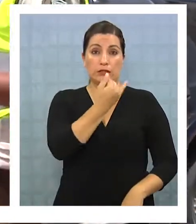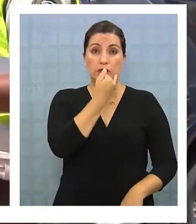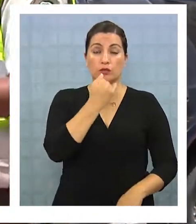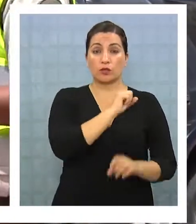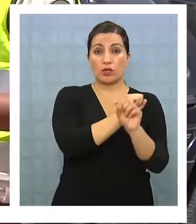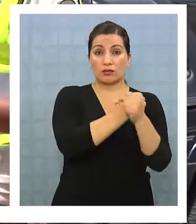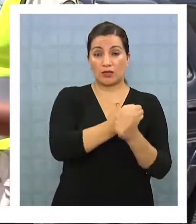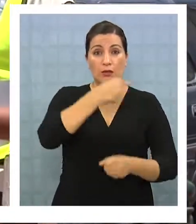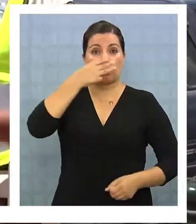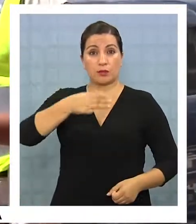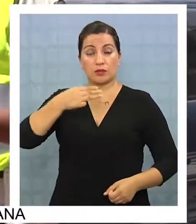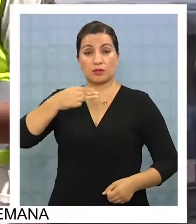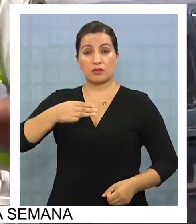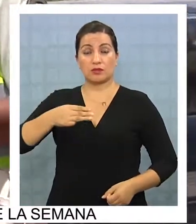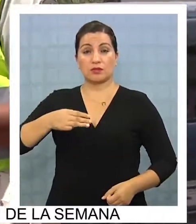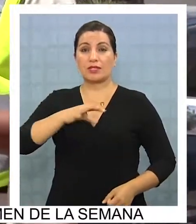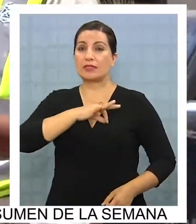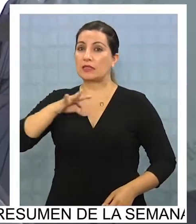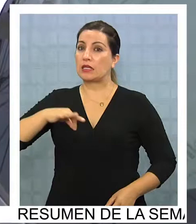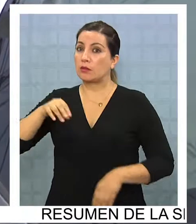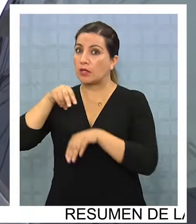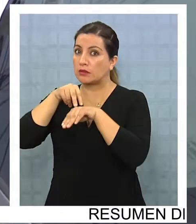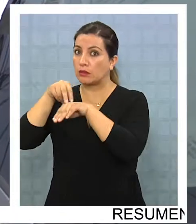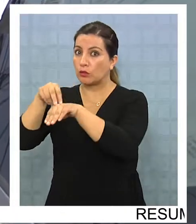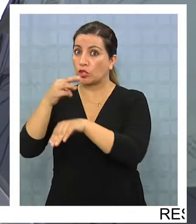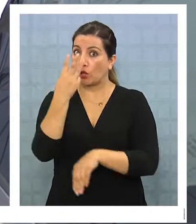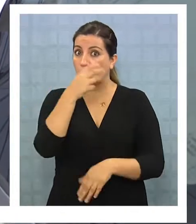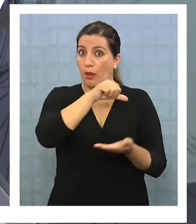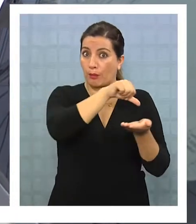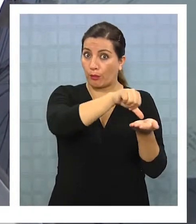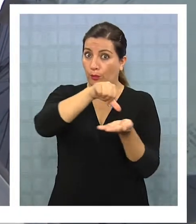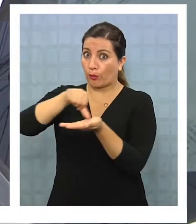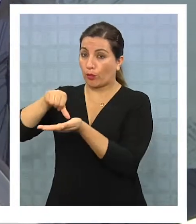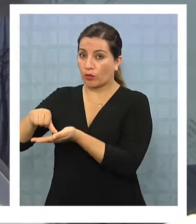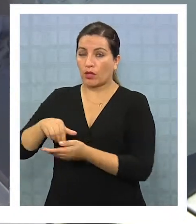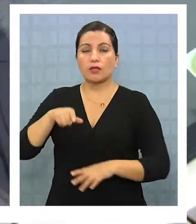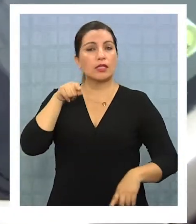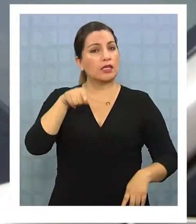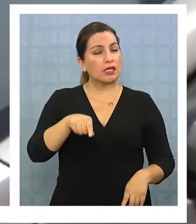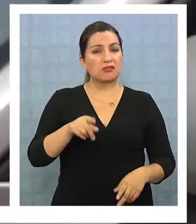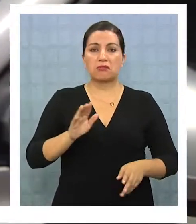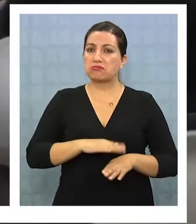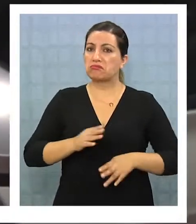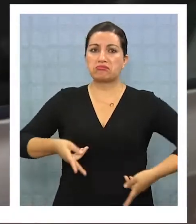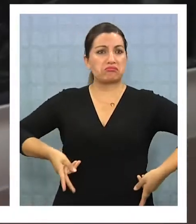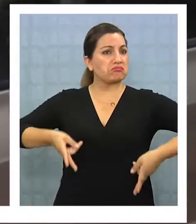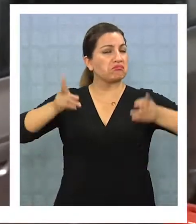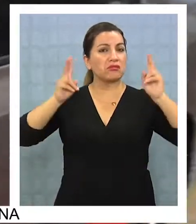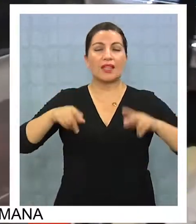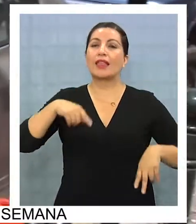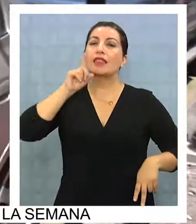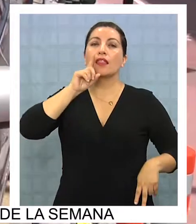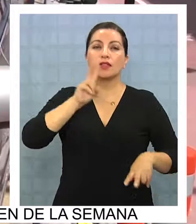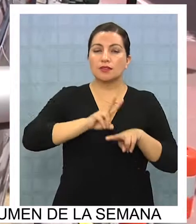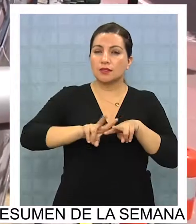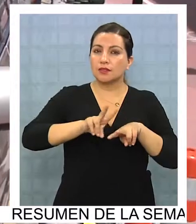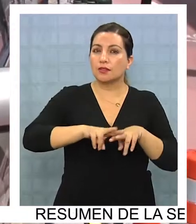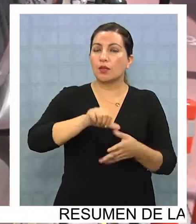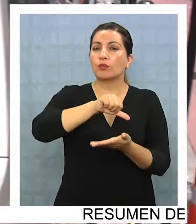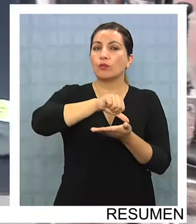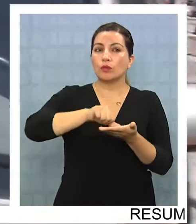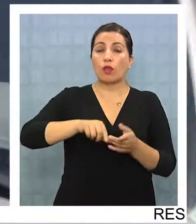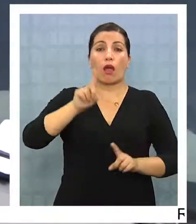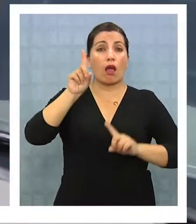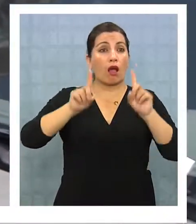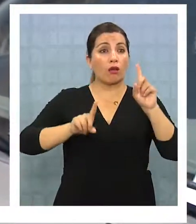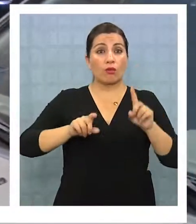Carabineros, la Municipalidad y la Seremia de Transportes, quienes tienen amplia facultad de sacar infracciones a todos los